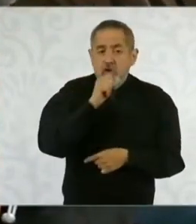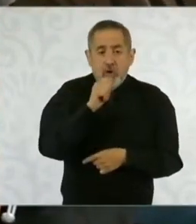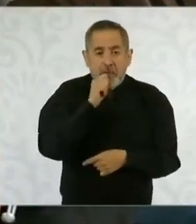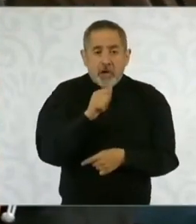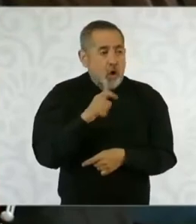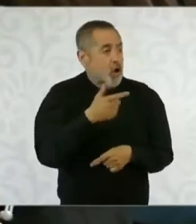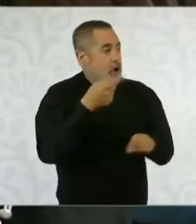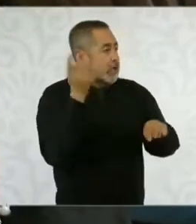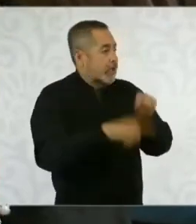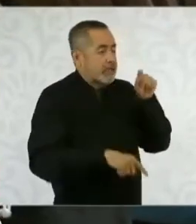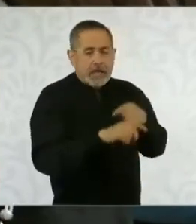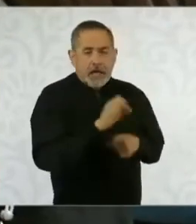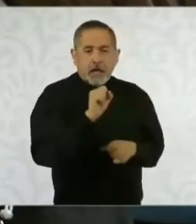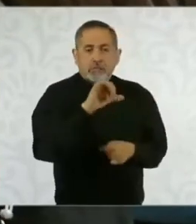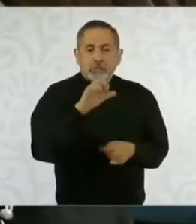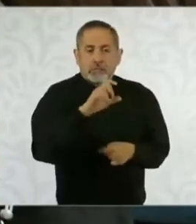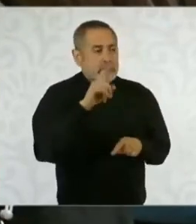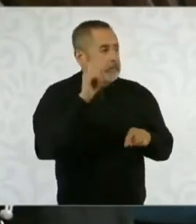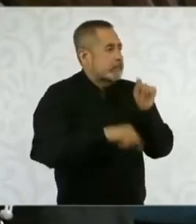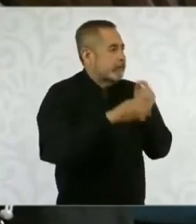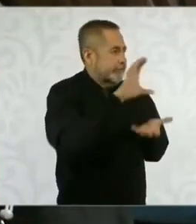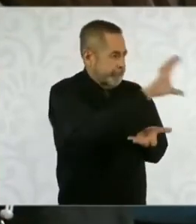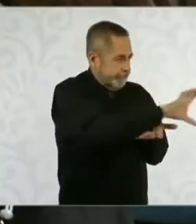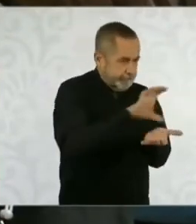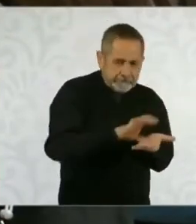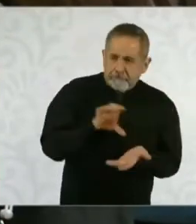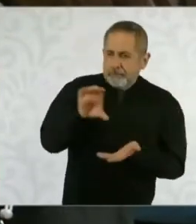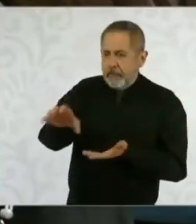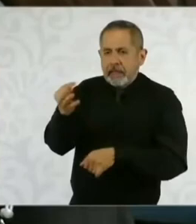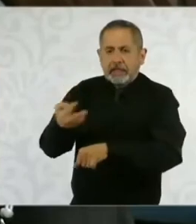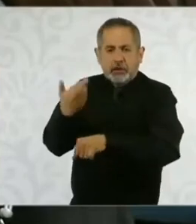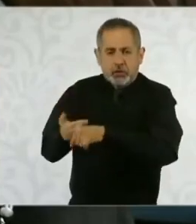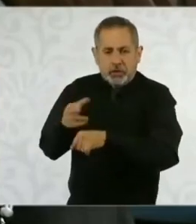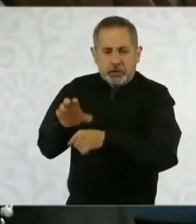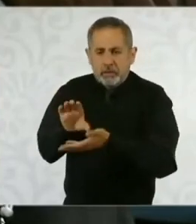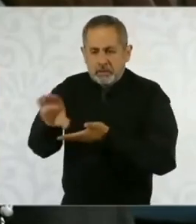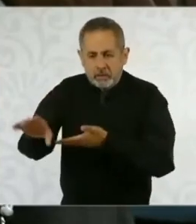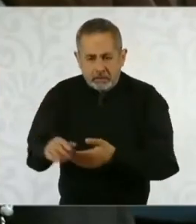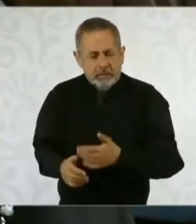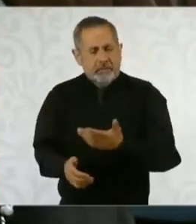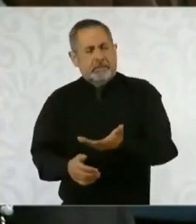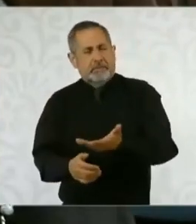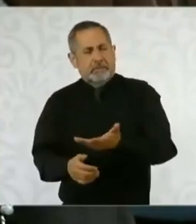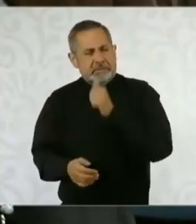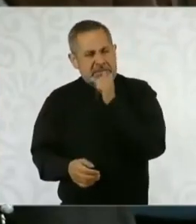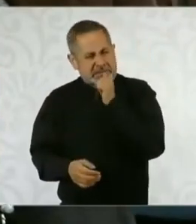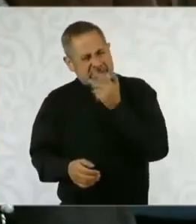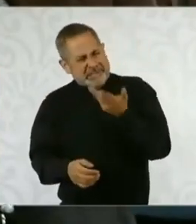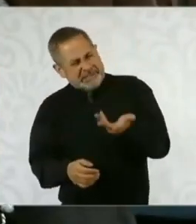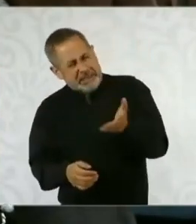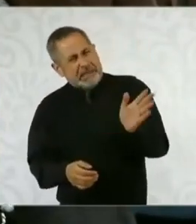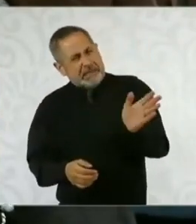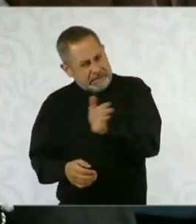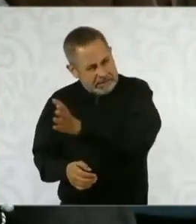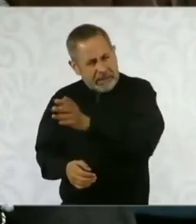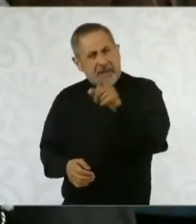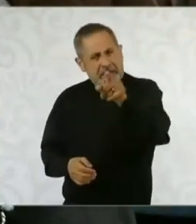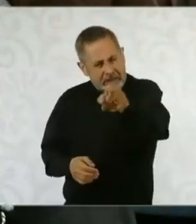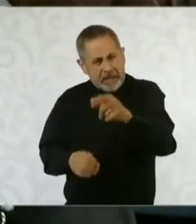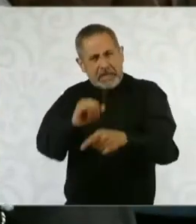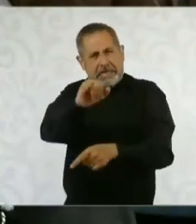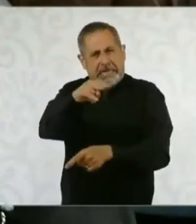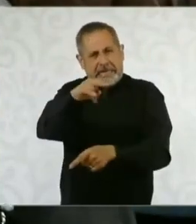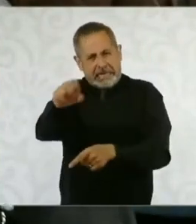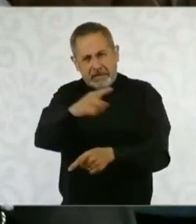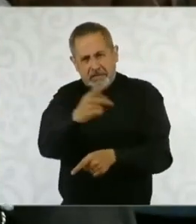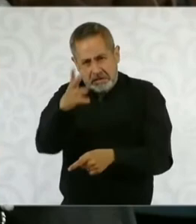la tesorería. Es preguntarle, uno, el tema de si se acordó una cifra, va a ser en la Secretaría de Gobernación, como decía la